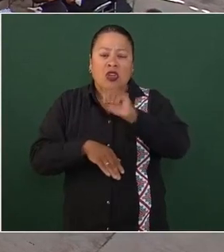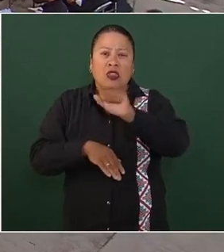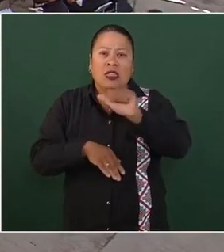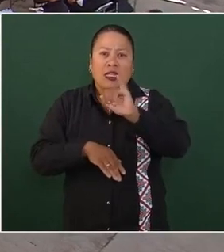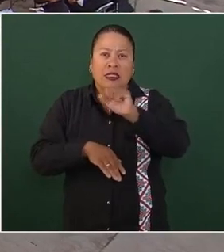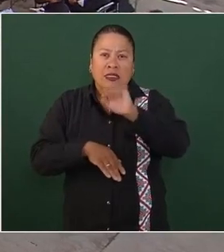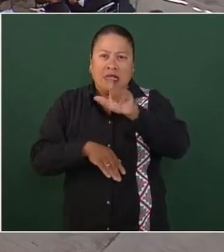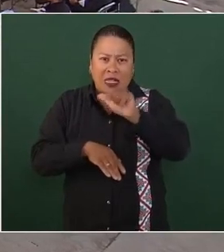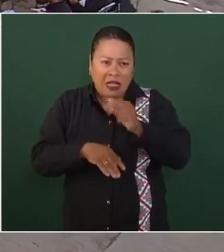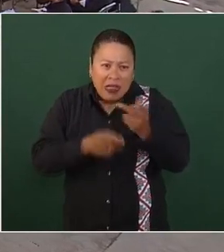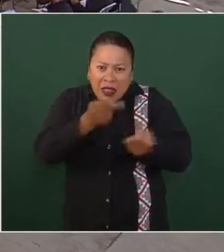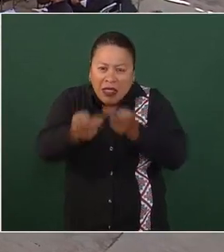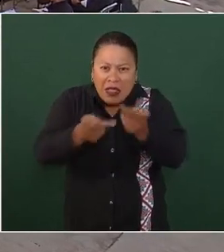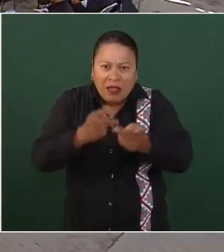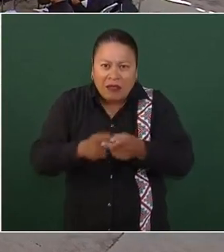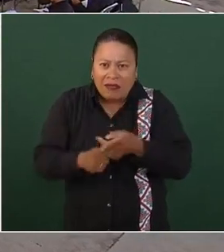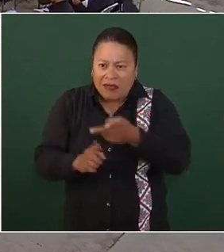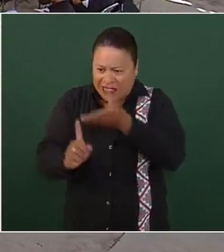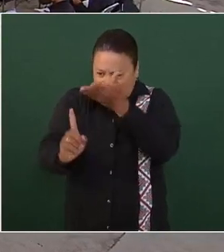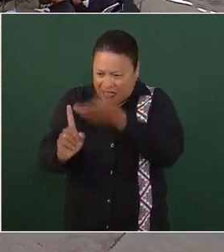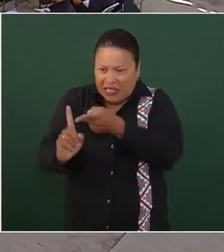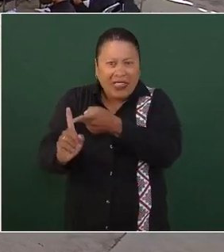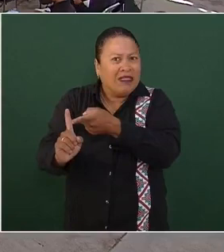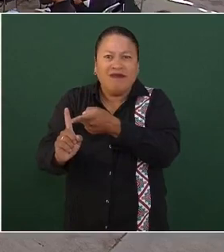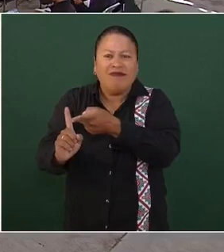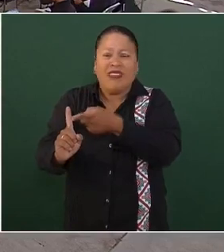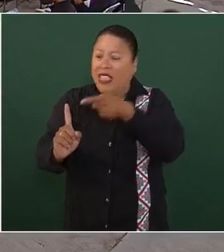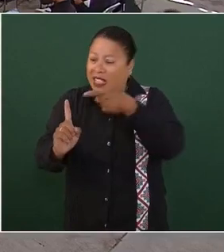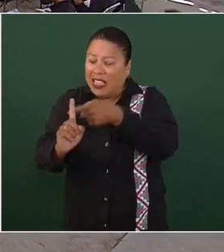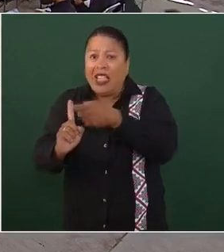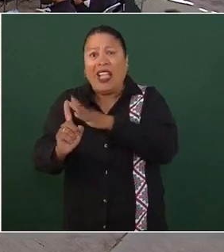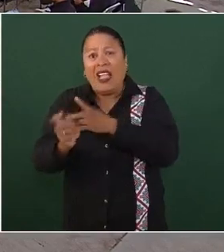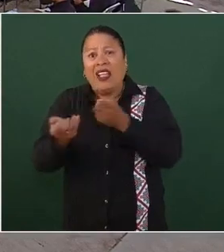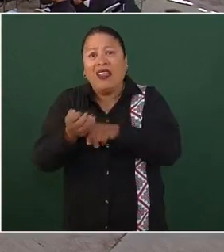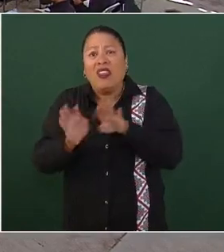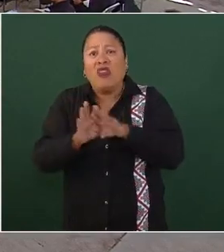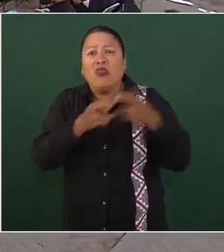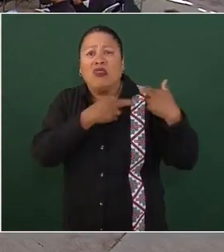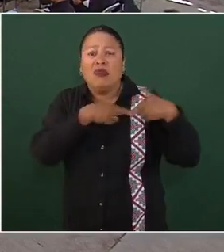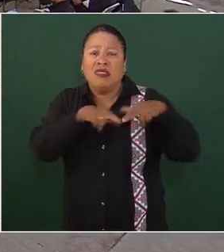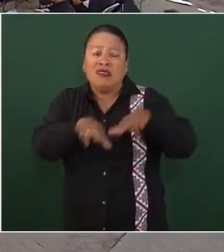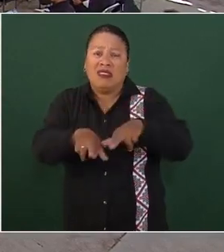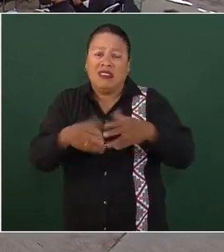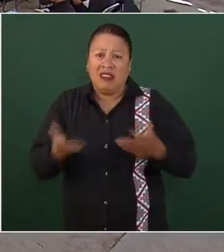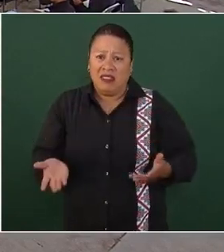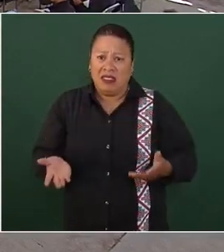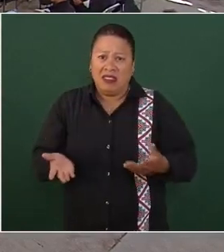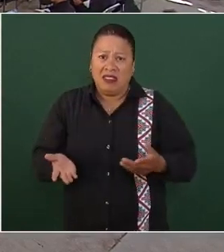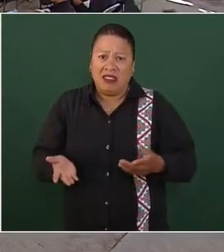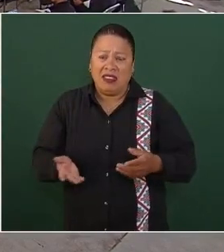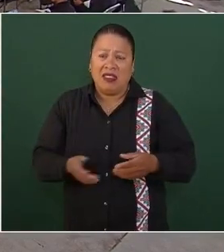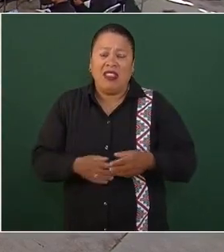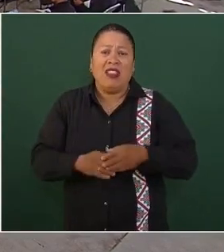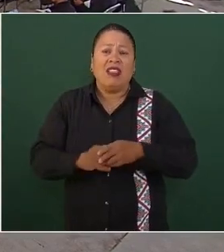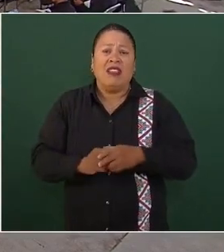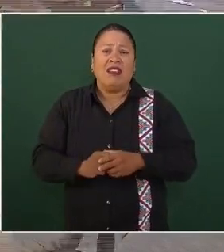Rosicela es lo que representamos a Luisa María